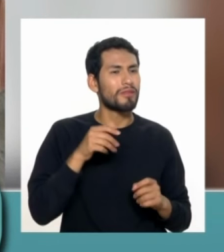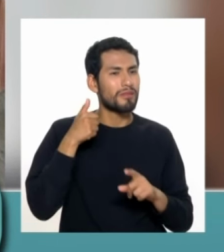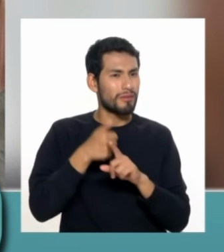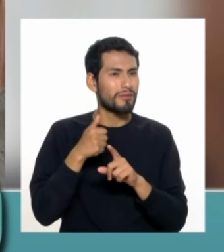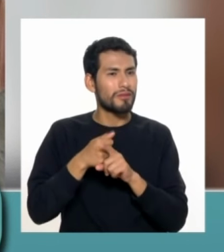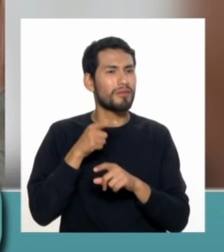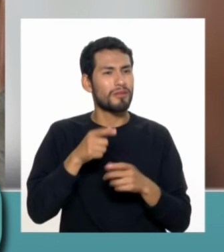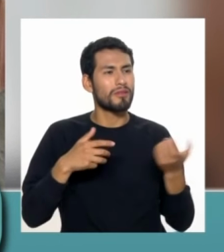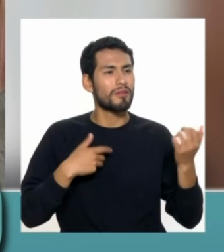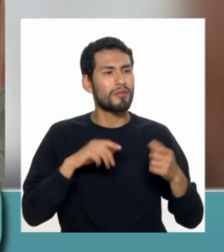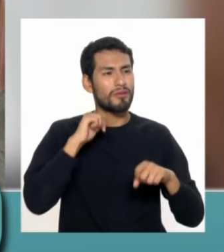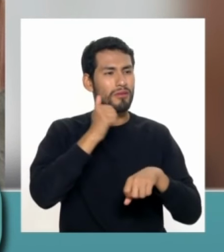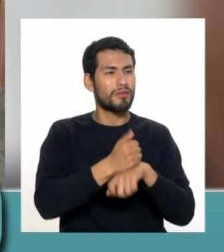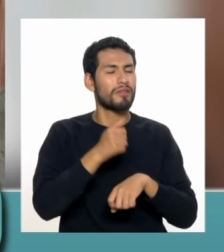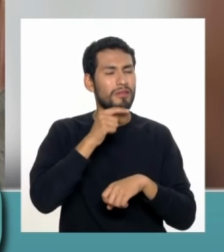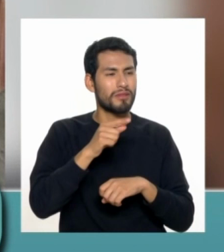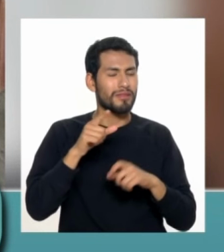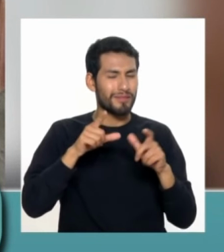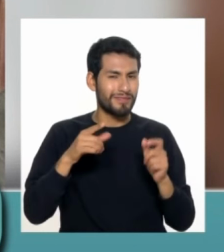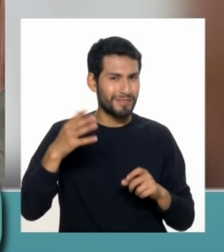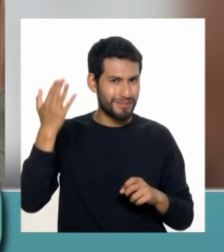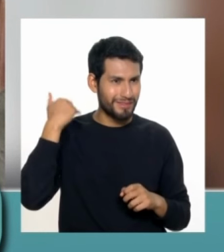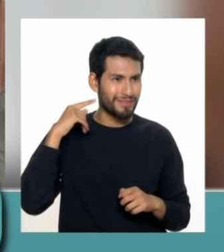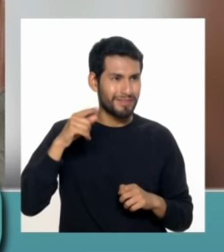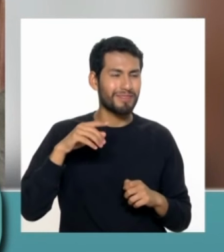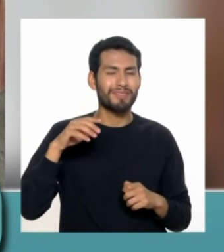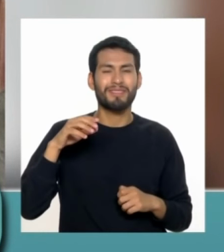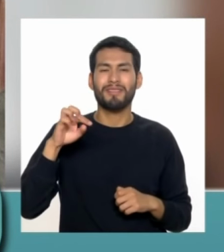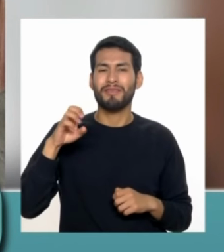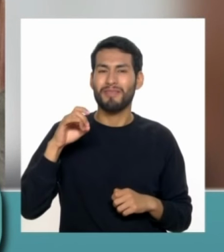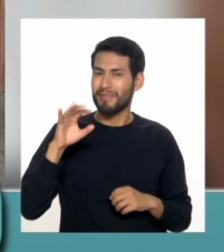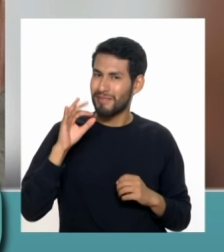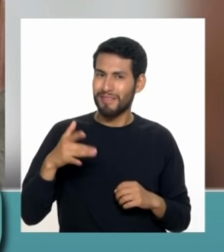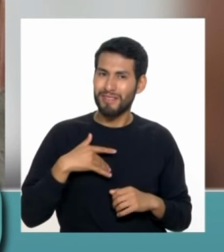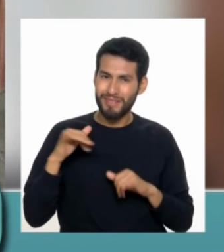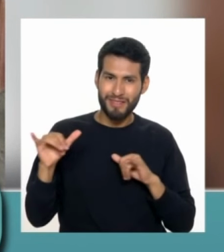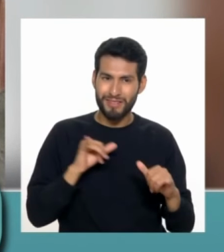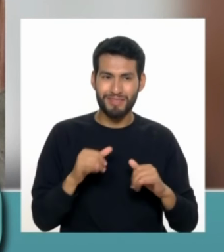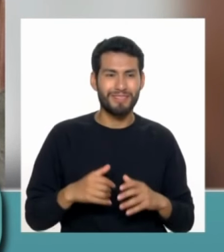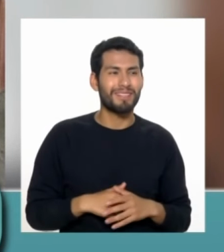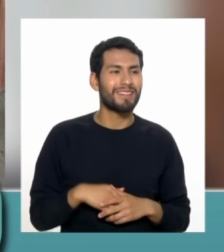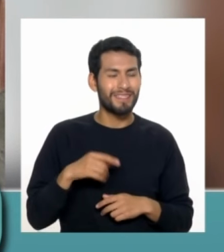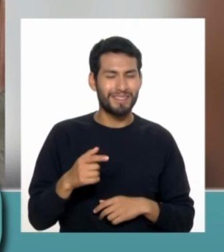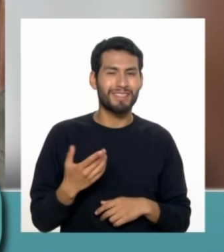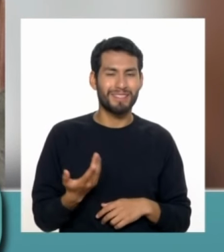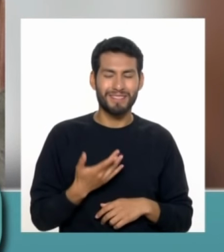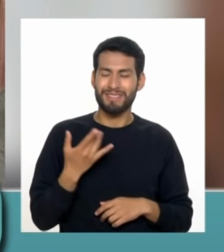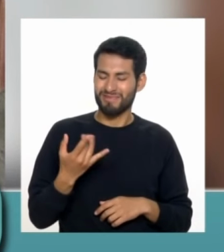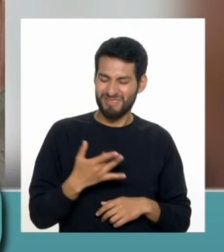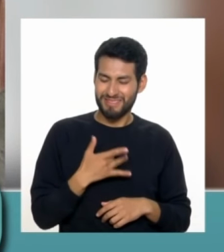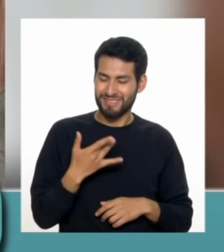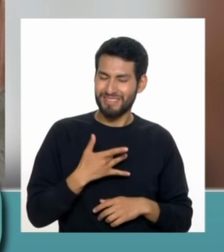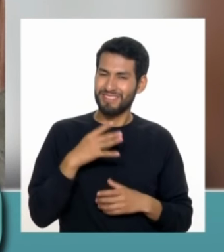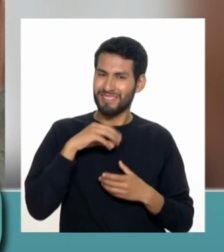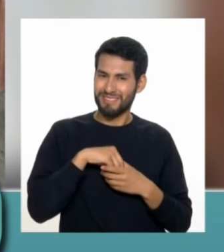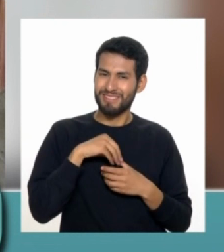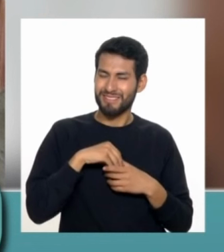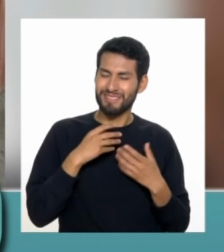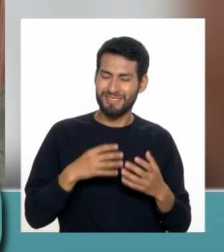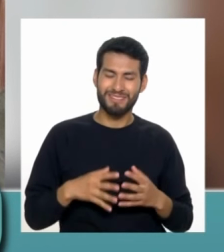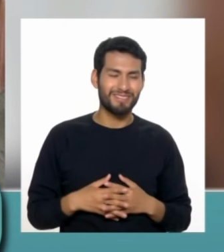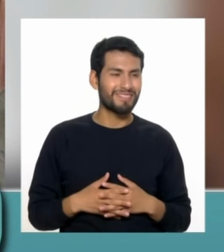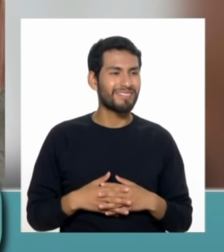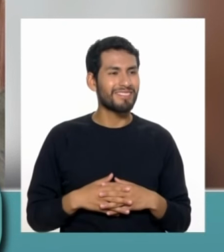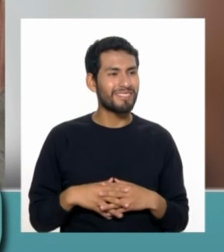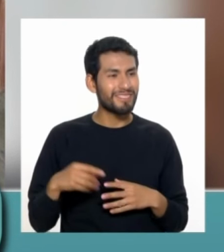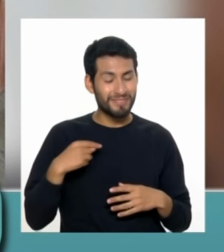primer bongo, cuando fundó el imperio que él tuvo, que era la Latin Percussion. ¡Wow! O sea, ese tipo de cosas a uno lo llenan, ¿no? Claro. Como digo yo,